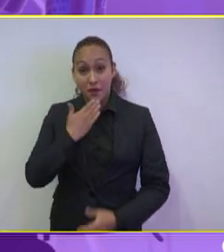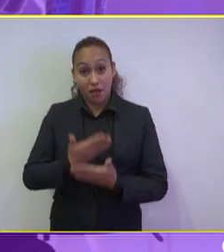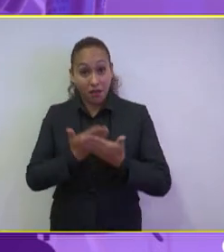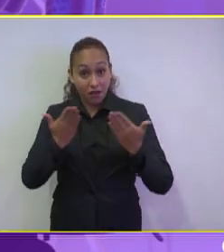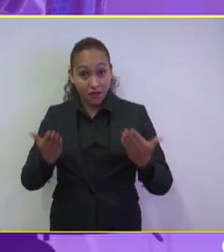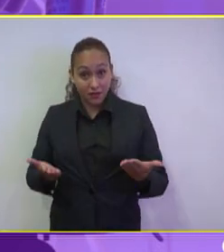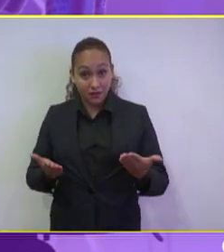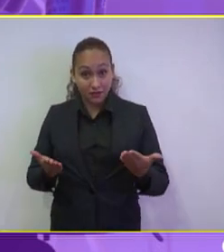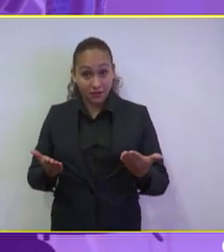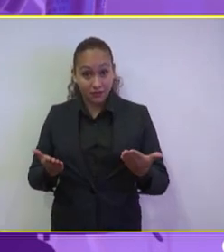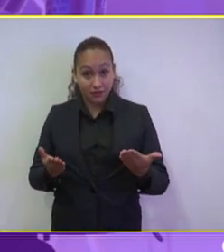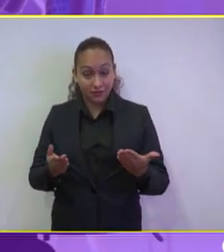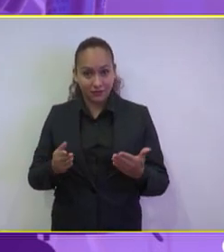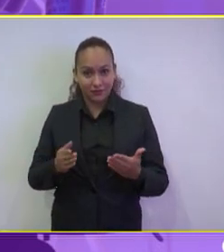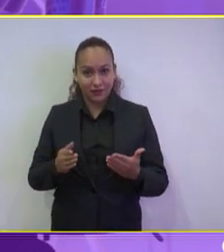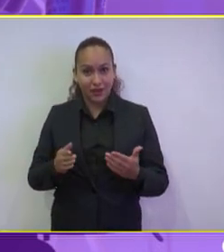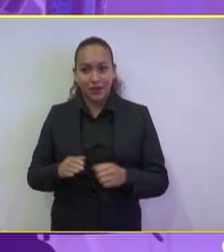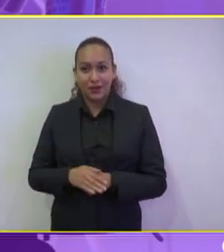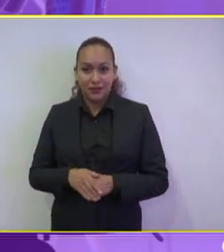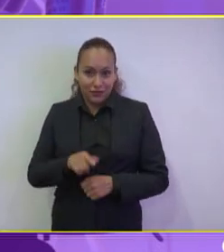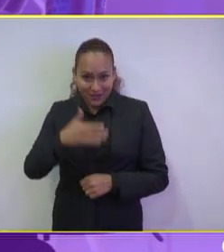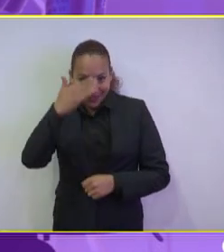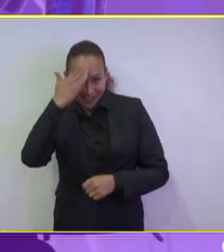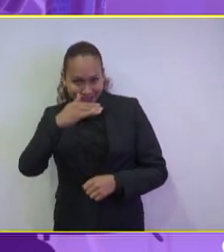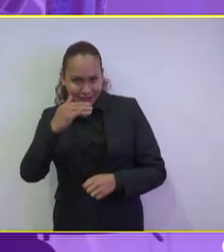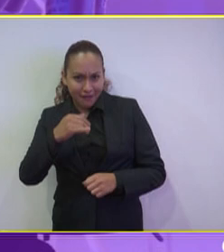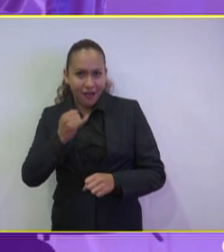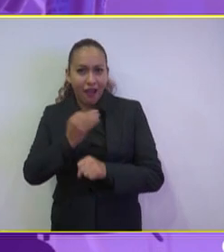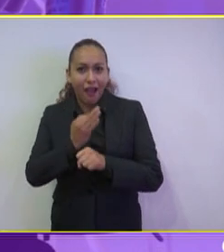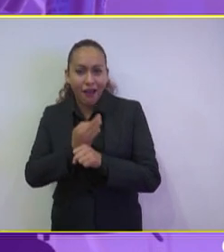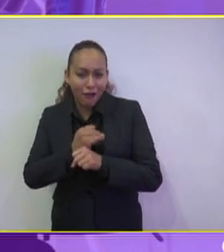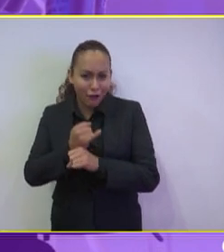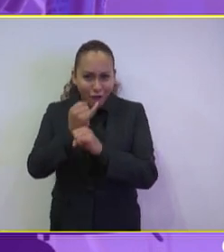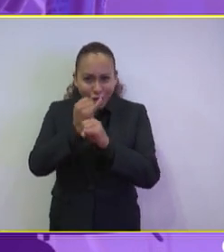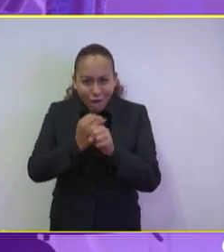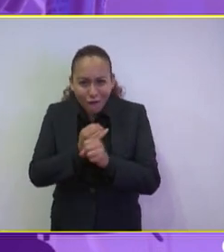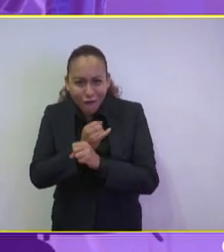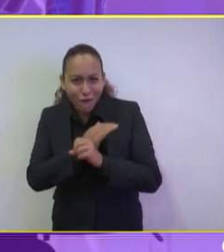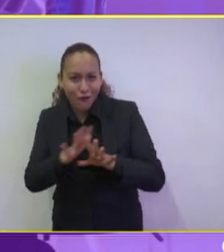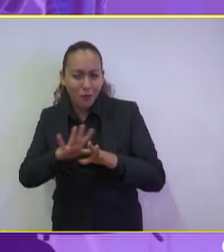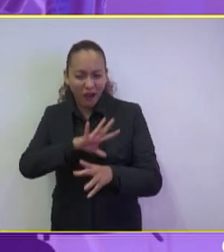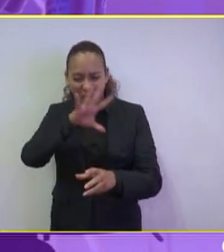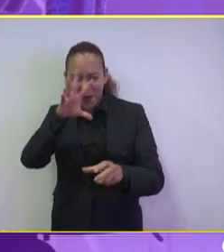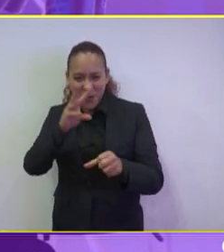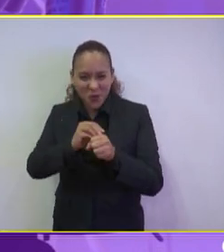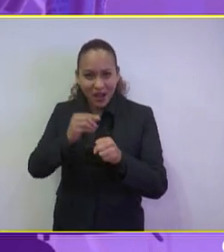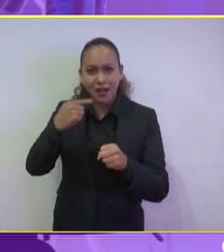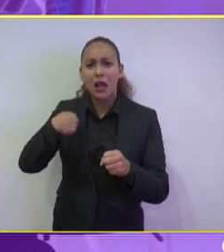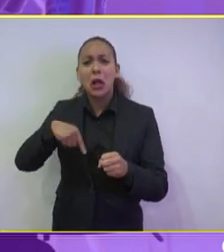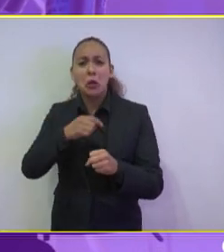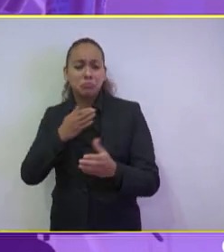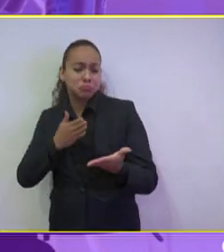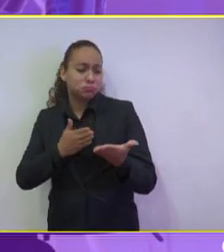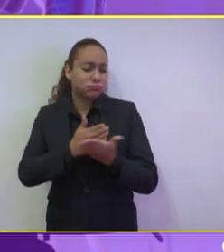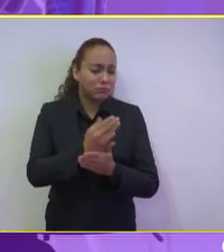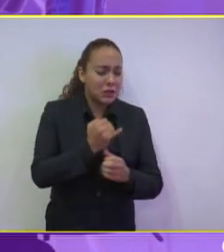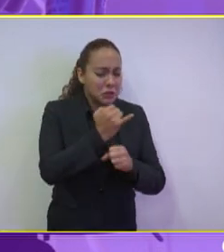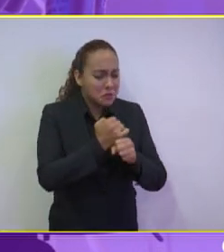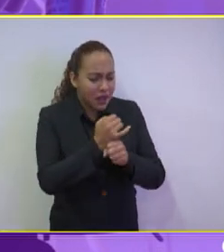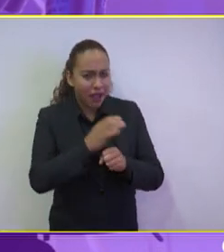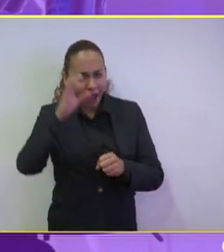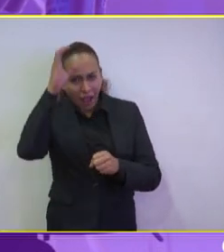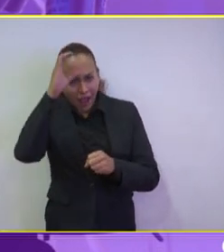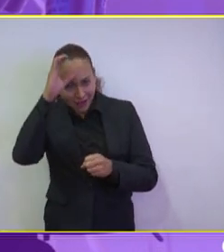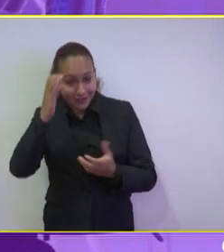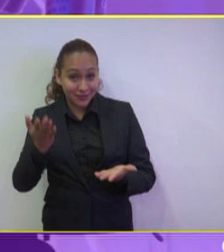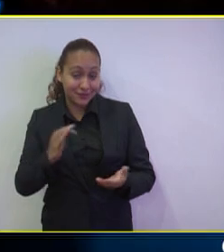actualidad, no es de sorprenderse que vivimos rodeados de información y tenemos acceso a datos relacionados a esta ciencia. Por